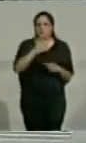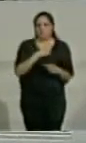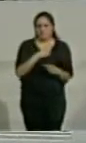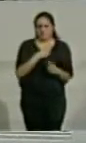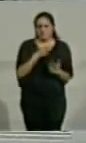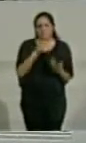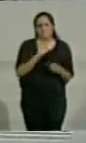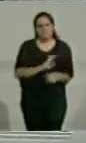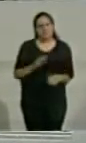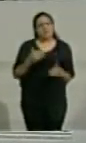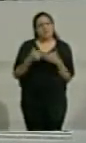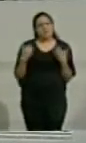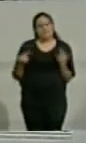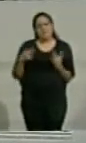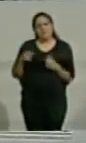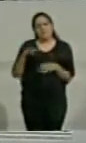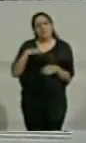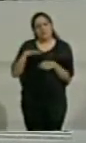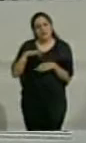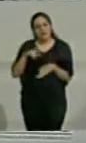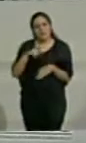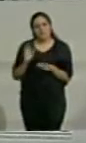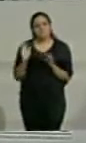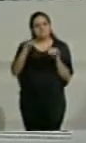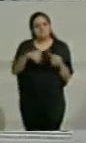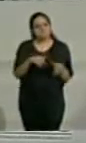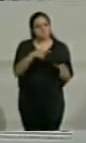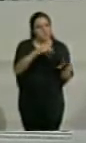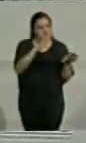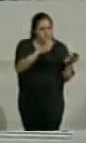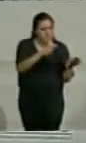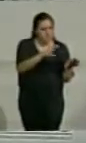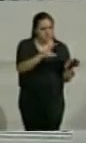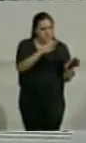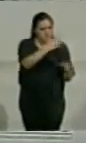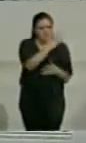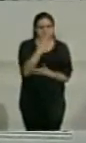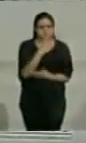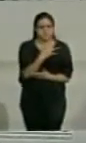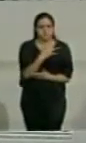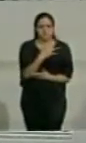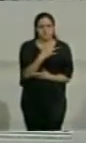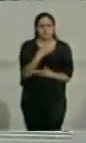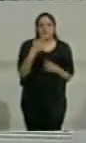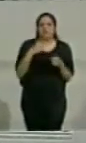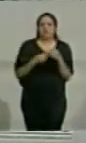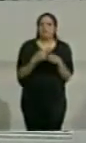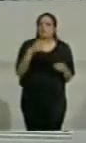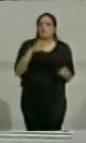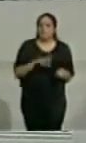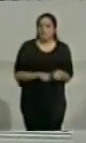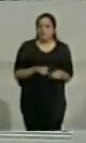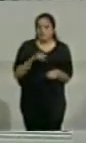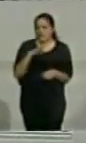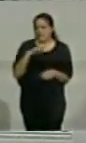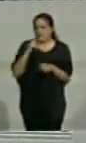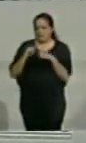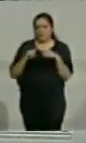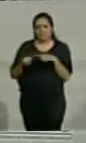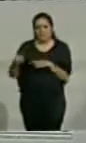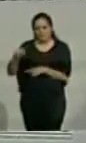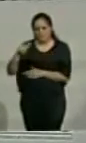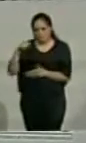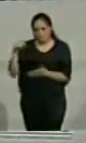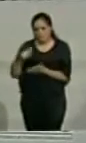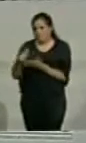también cuidando nuestro medio ambiente. Hoy tenemos regiones de nuestro estado muy importantes donde se puede generar turismo. Un turismo que